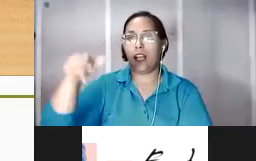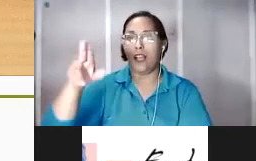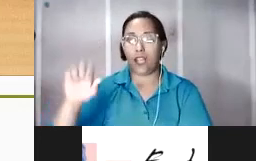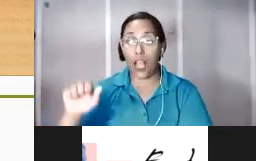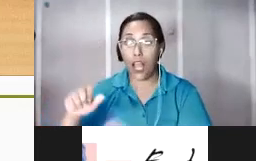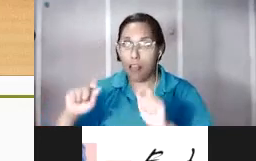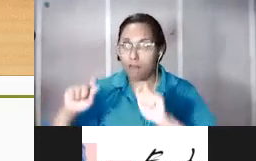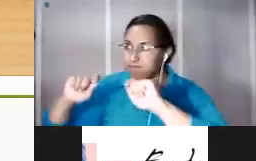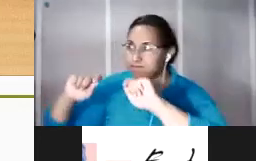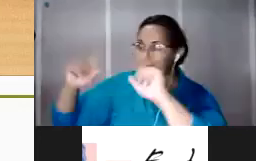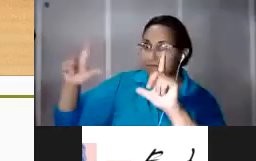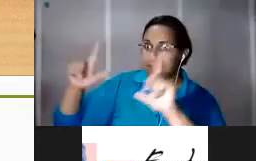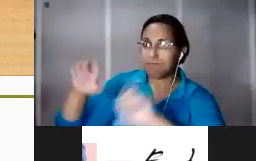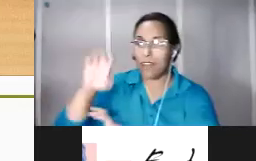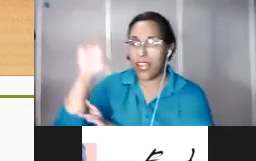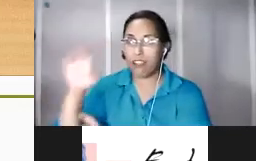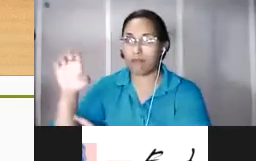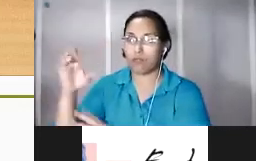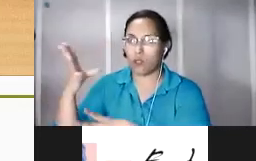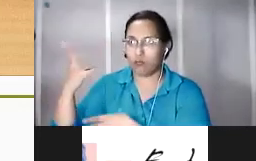esplendor eurocéntrico,